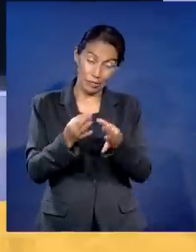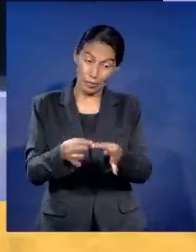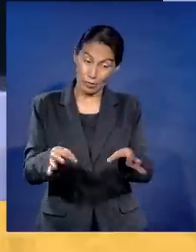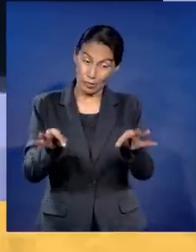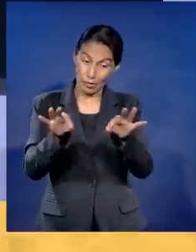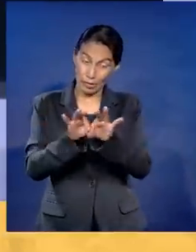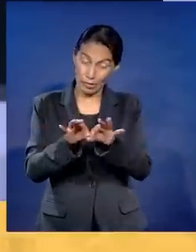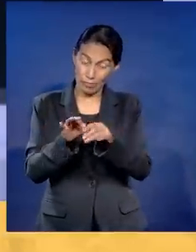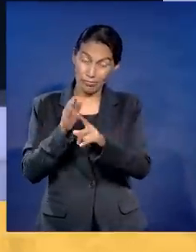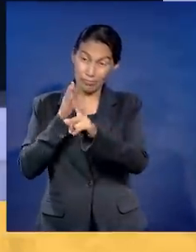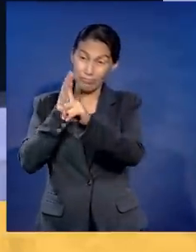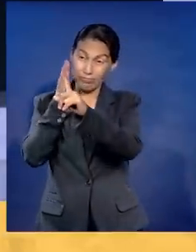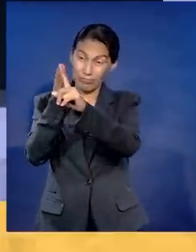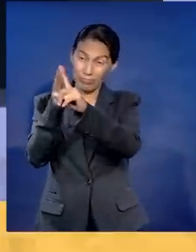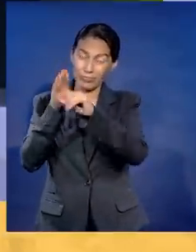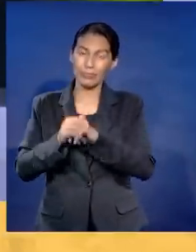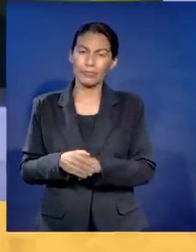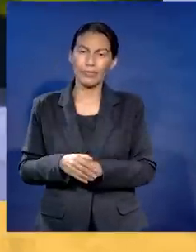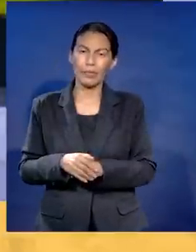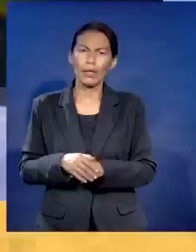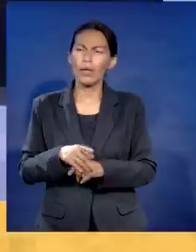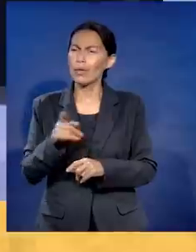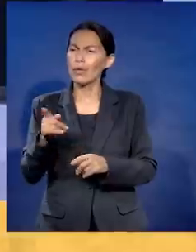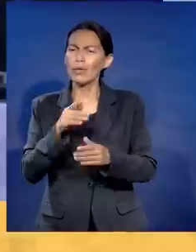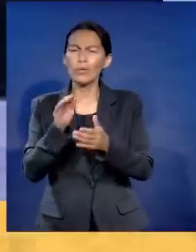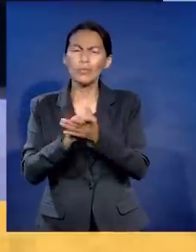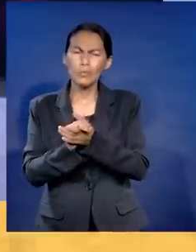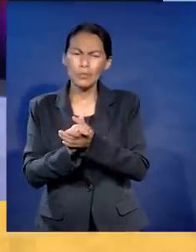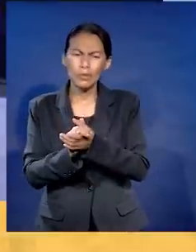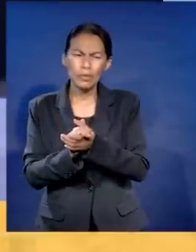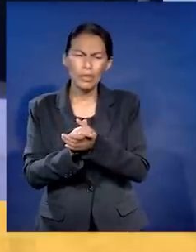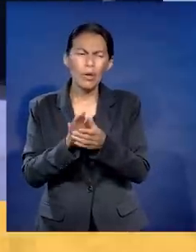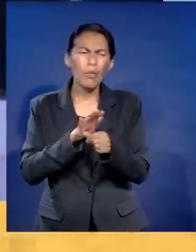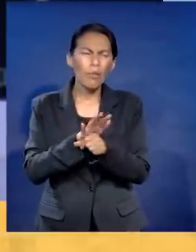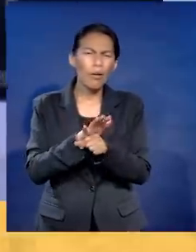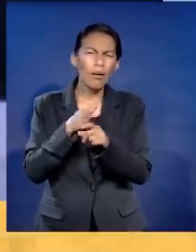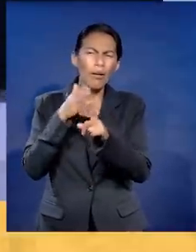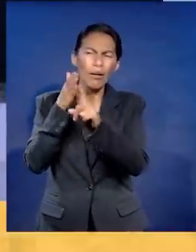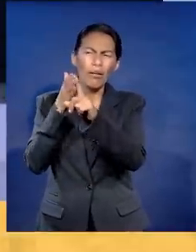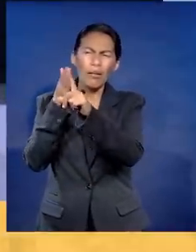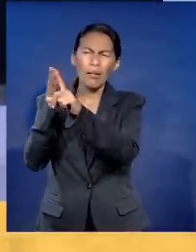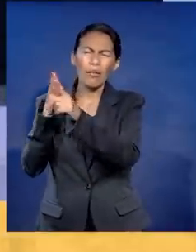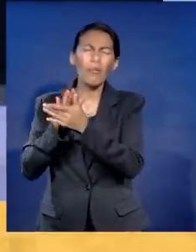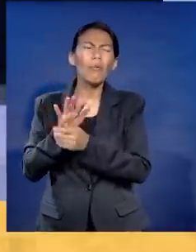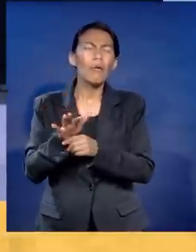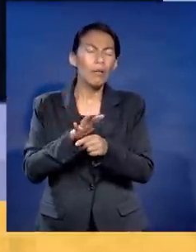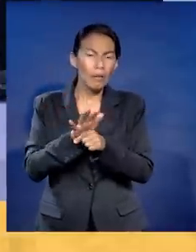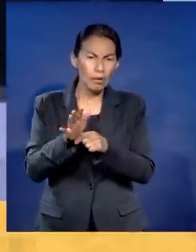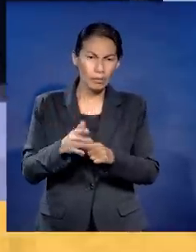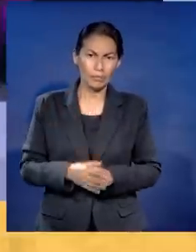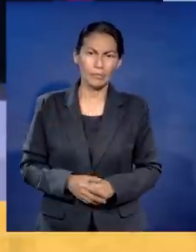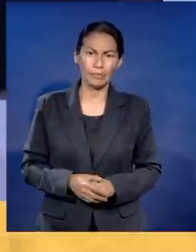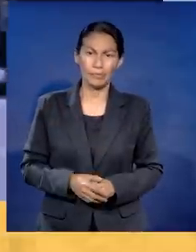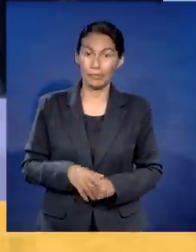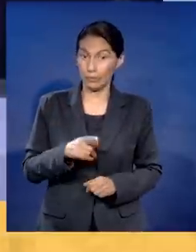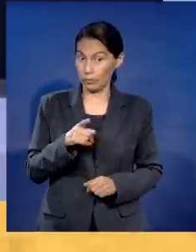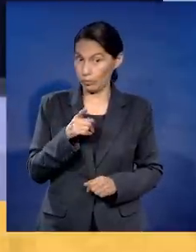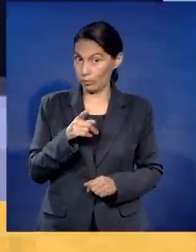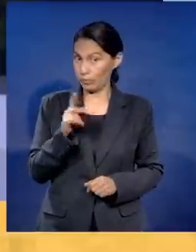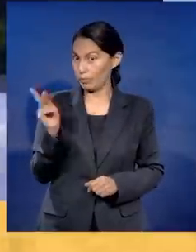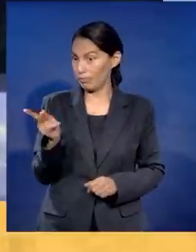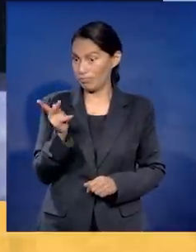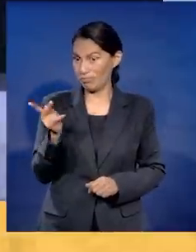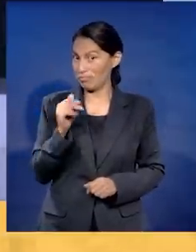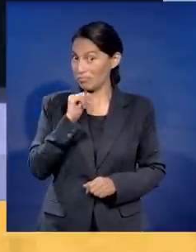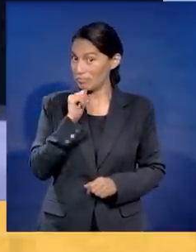lado. Lo importante son las expectativas. Averigua qué expectativas tiene tu esposa. Dile hacia el de al lado, a tu novia,